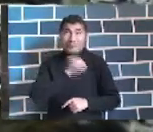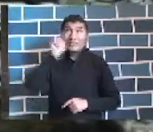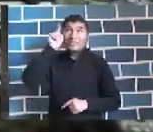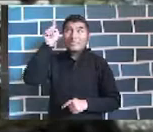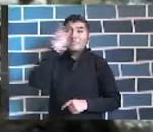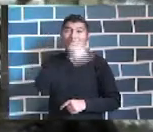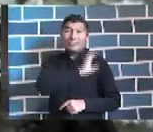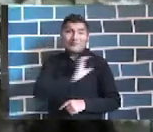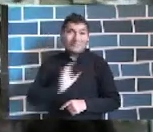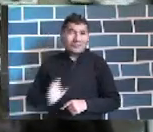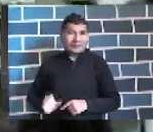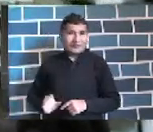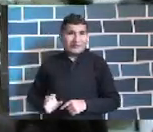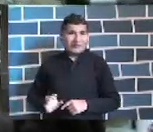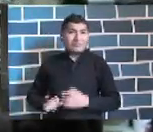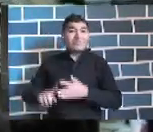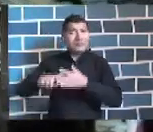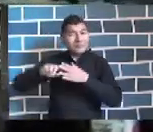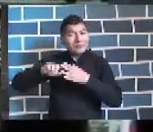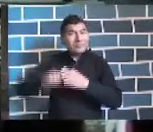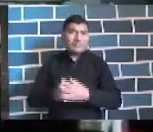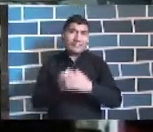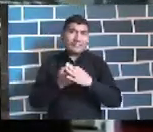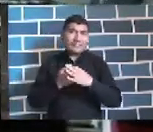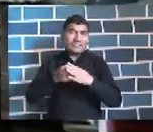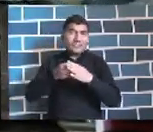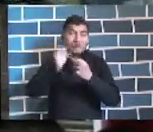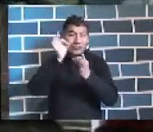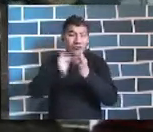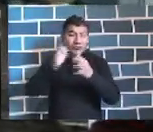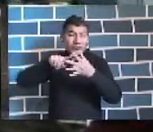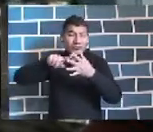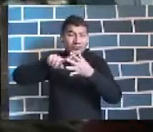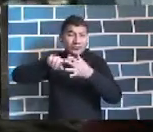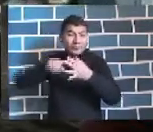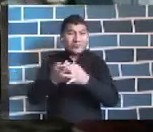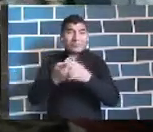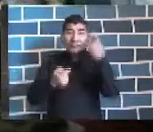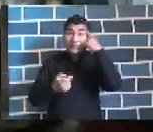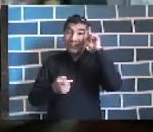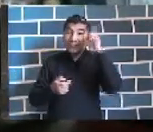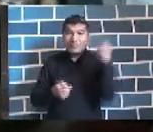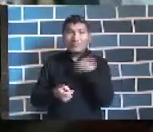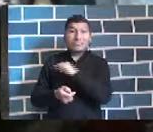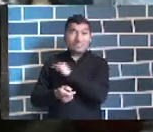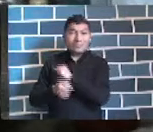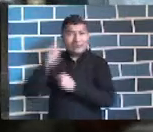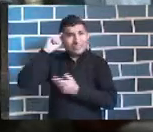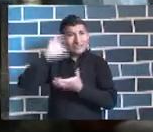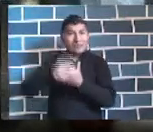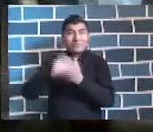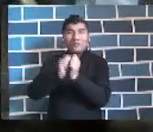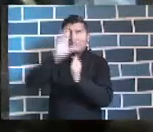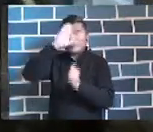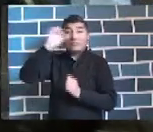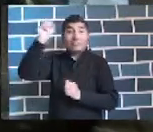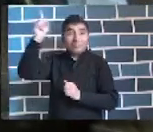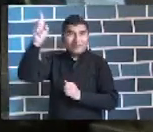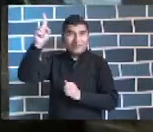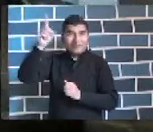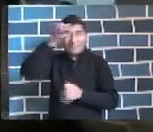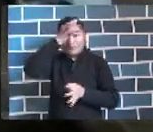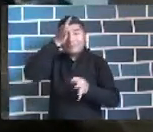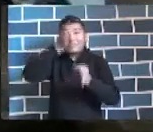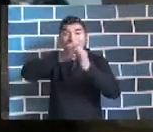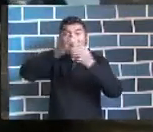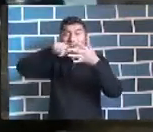Cristo que inicia, que es el punto de partida para que nosotros creamos en Él. La fe